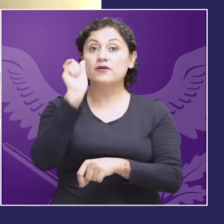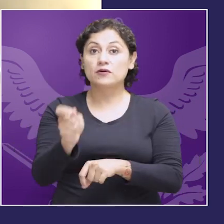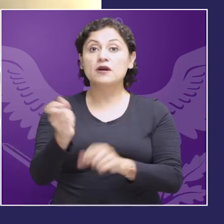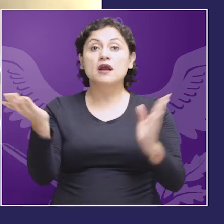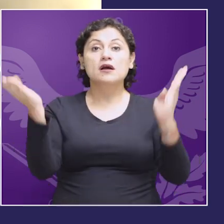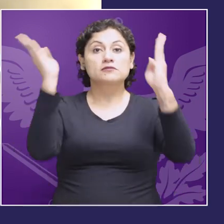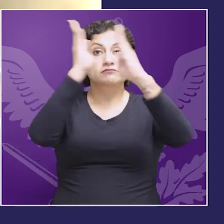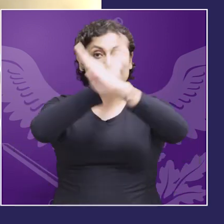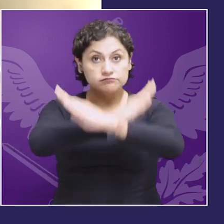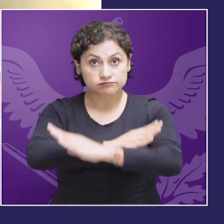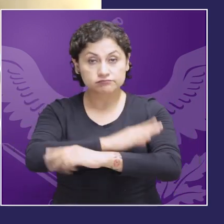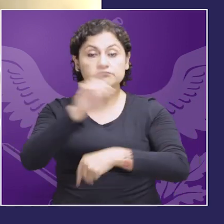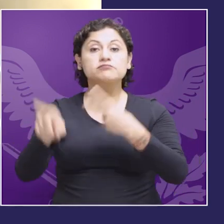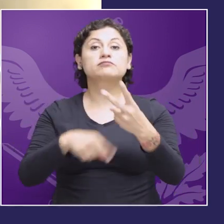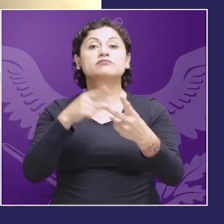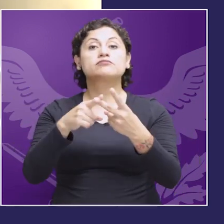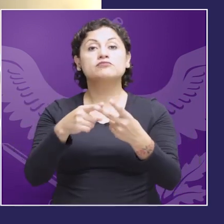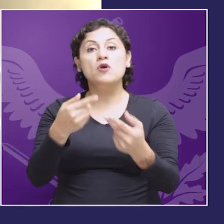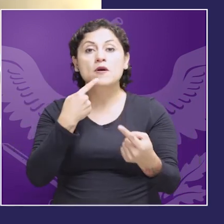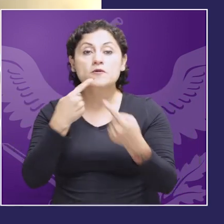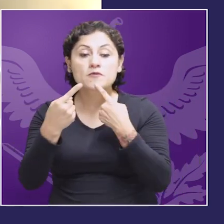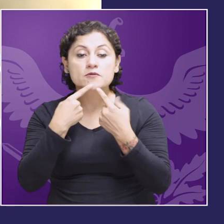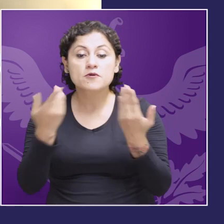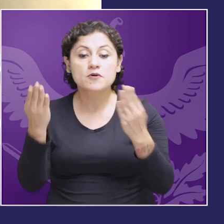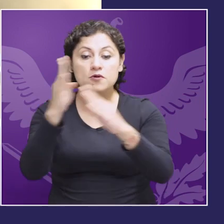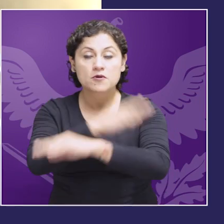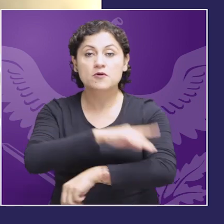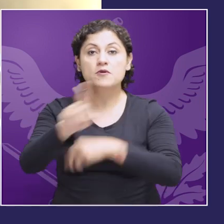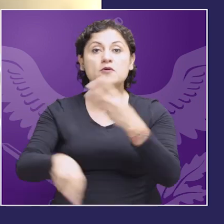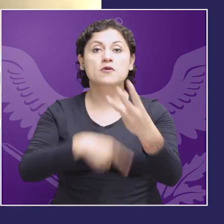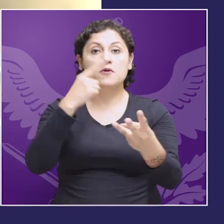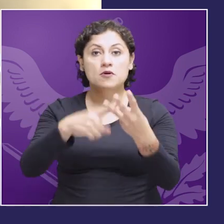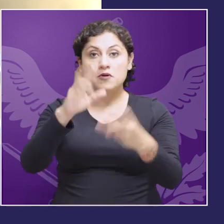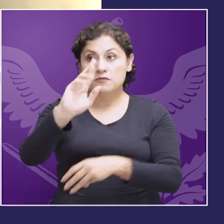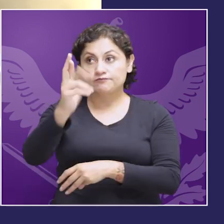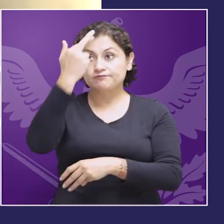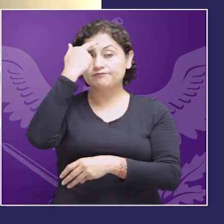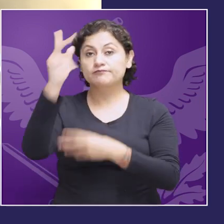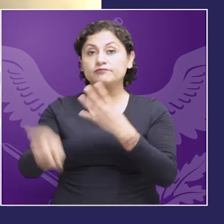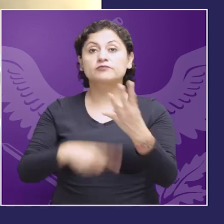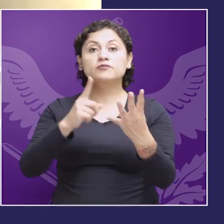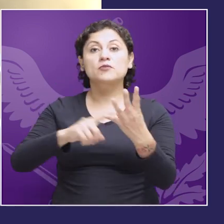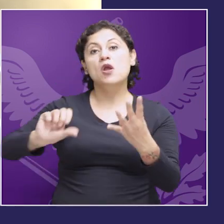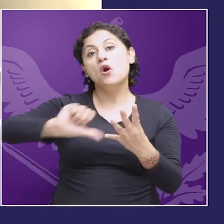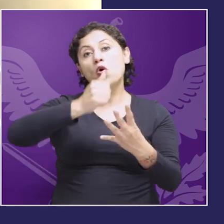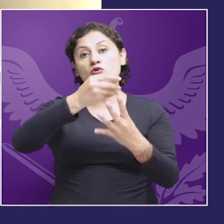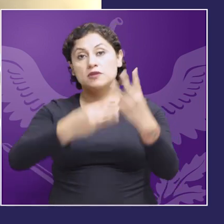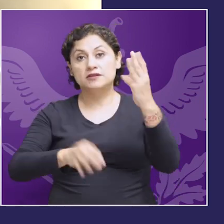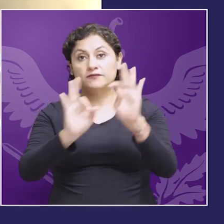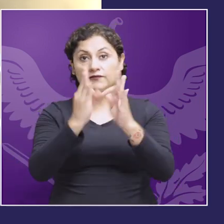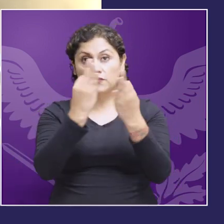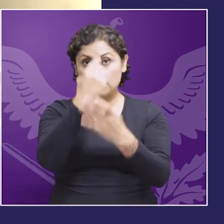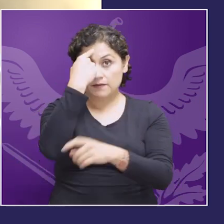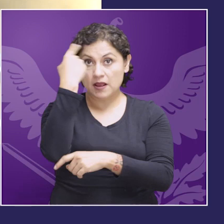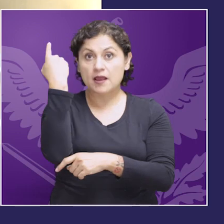la conciliación, la mediación, el preacuerdo y otras alternativas diversas a la resolución del conflicto